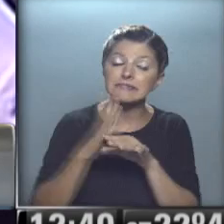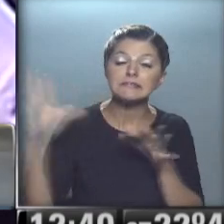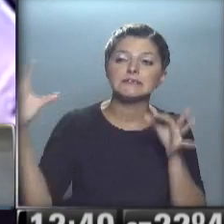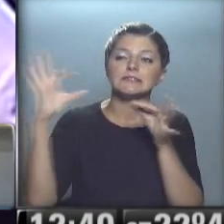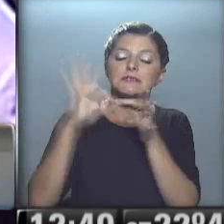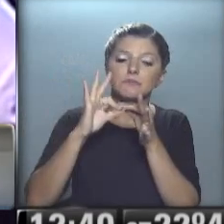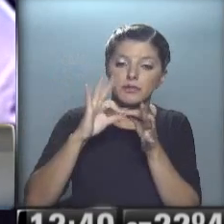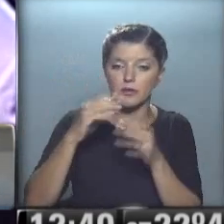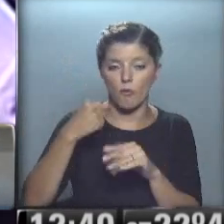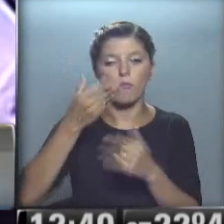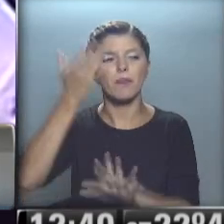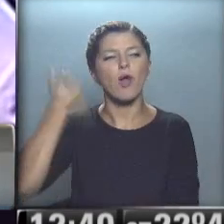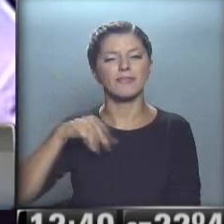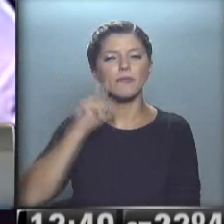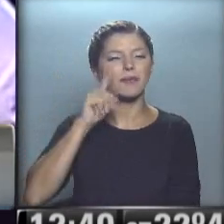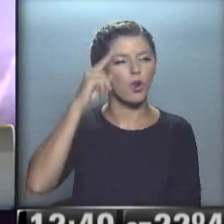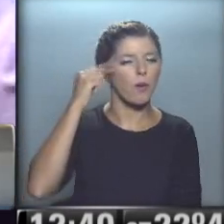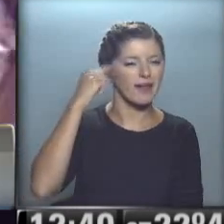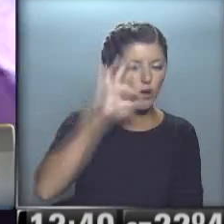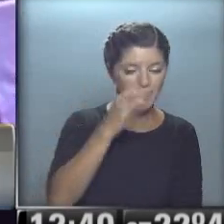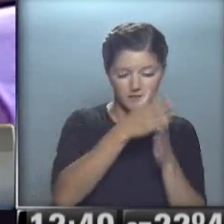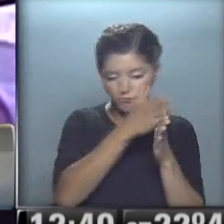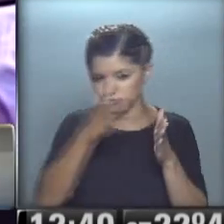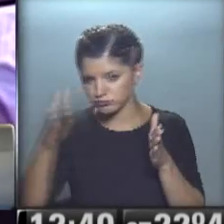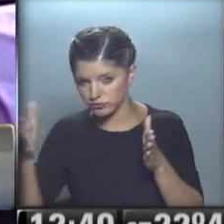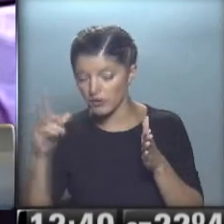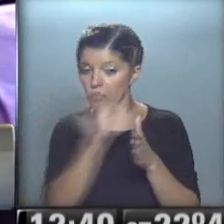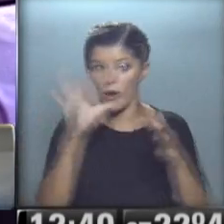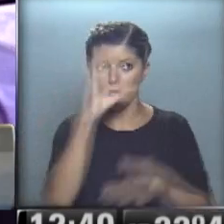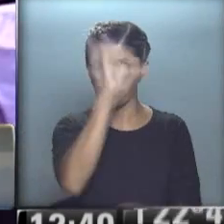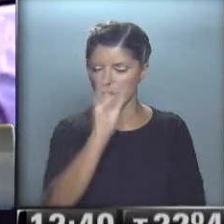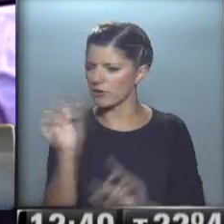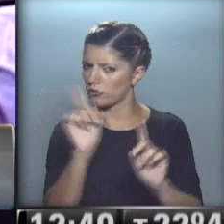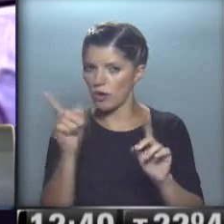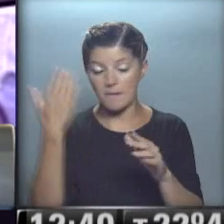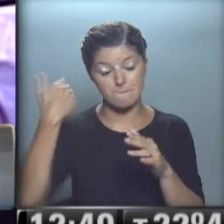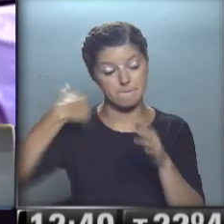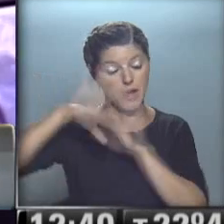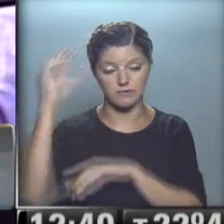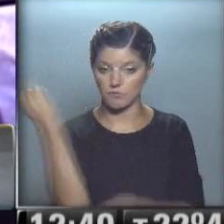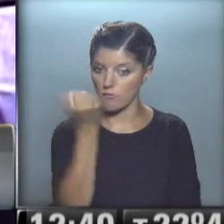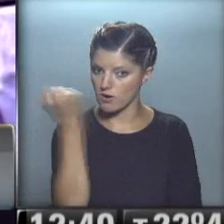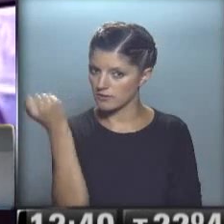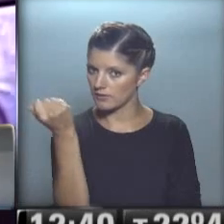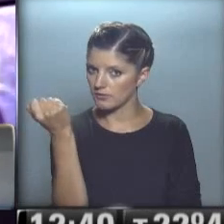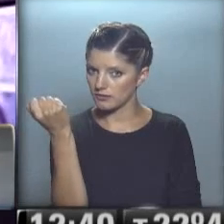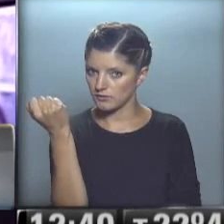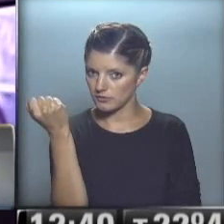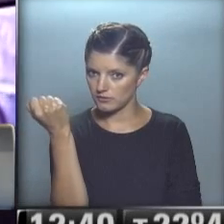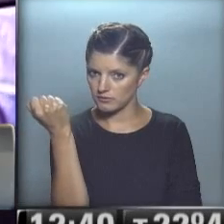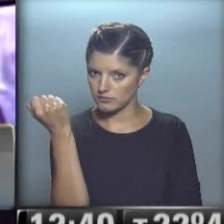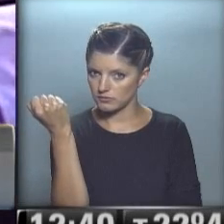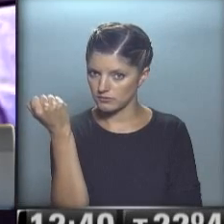el siglo XV 19 sino que será mucho más profunda mucho más